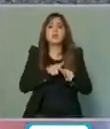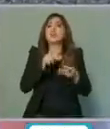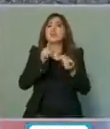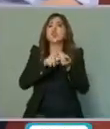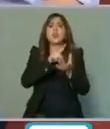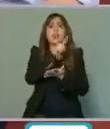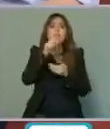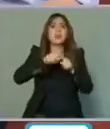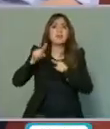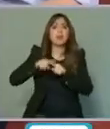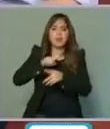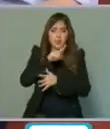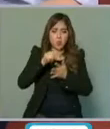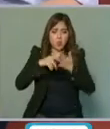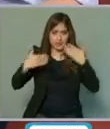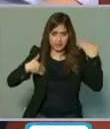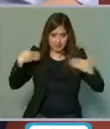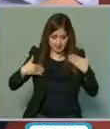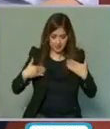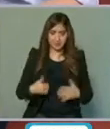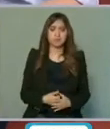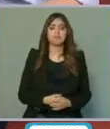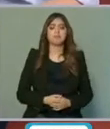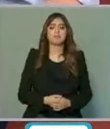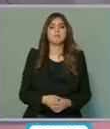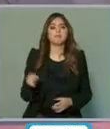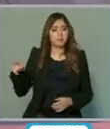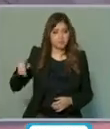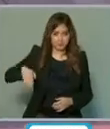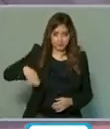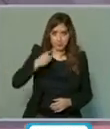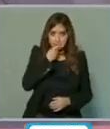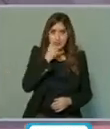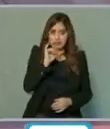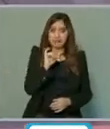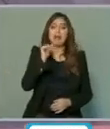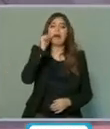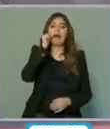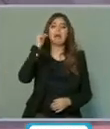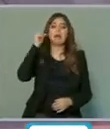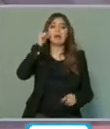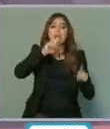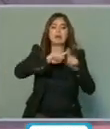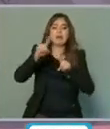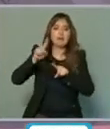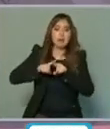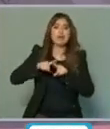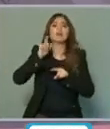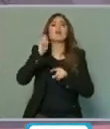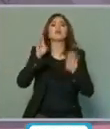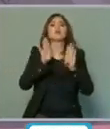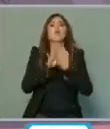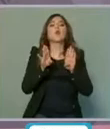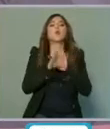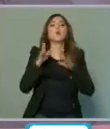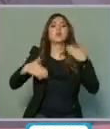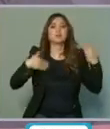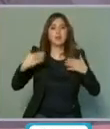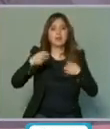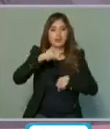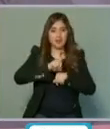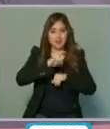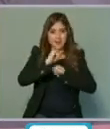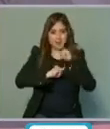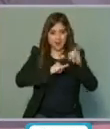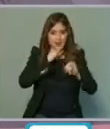celebración? Bueno, ayer efectivamente tuvimos varias actividades relacionadas con el Día Internacional de la Lengua Materna. Estuvimos